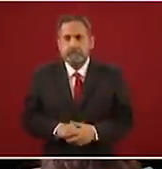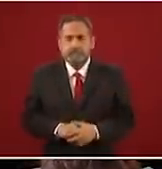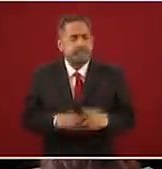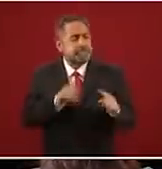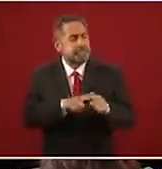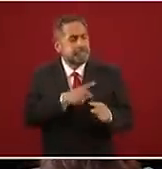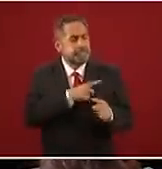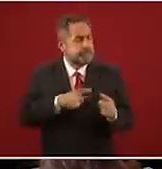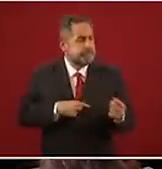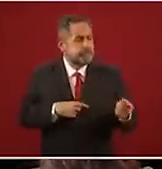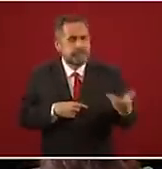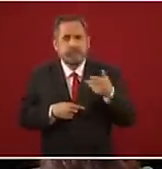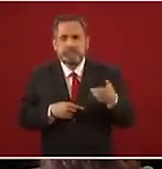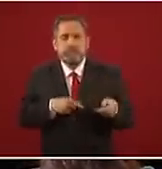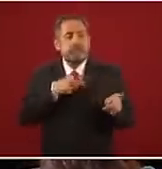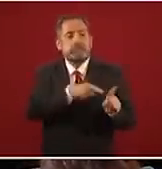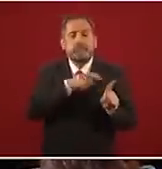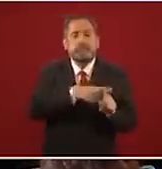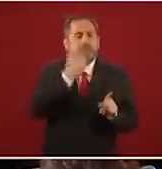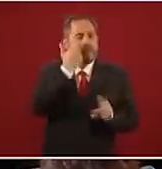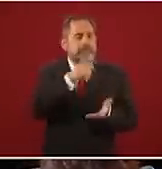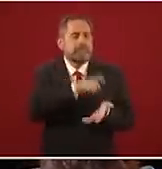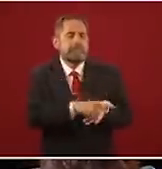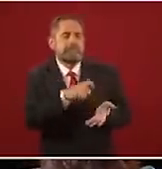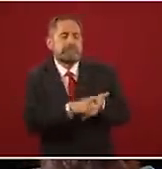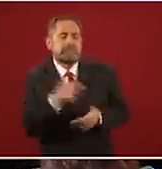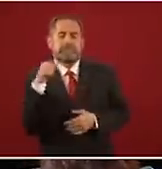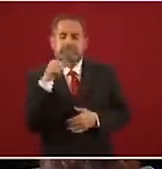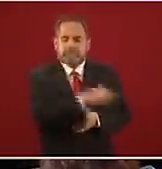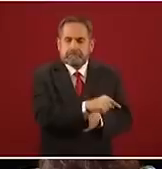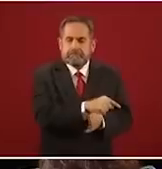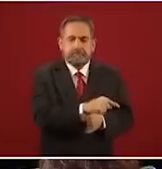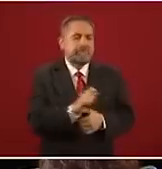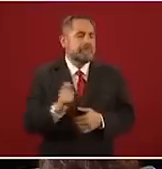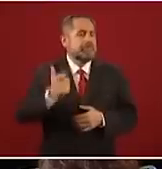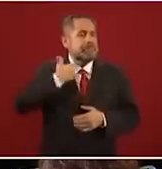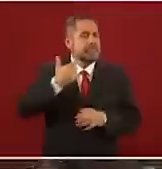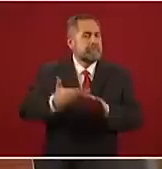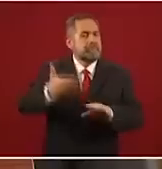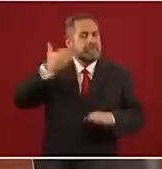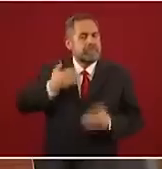quieren seguir comprando de la manera…